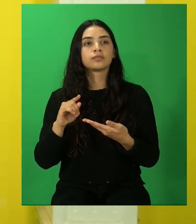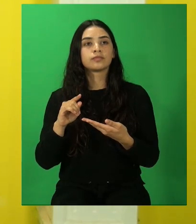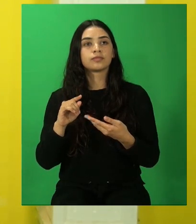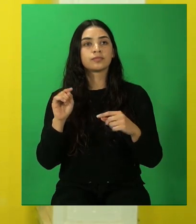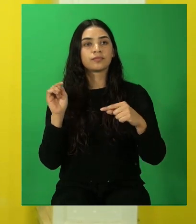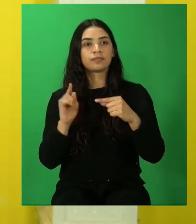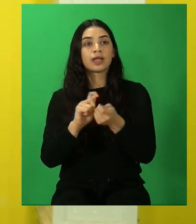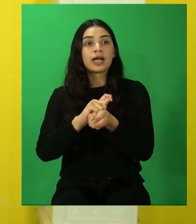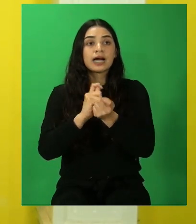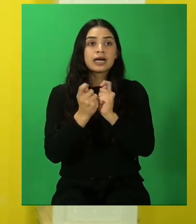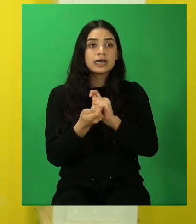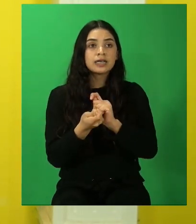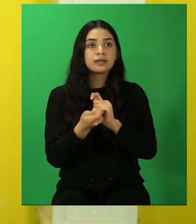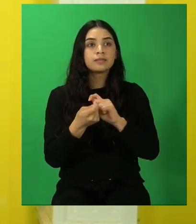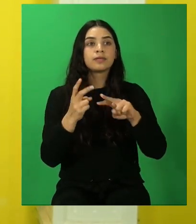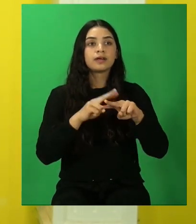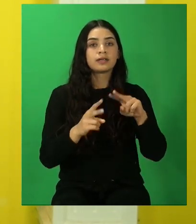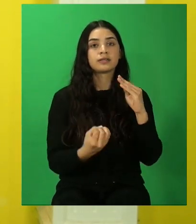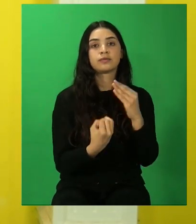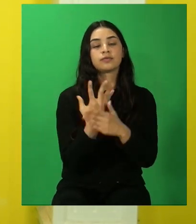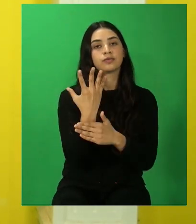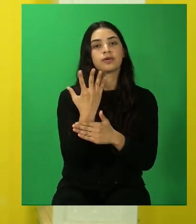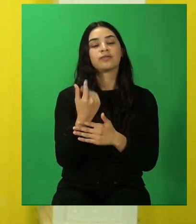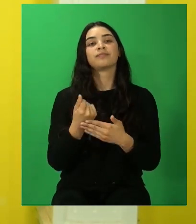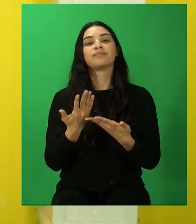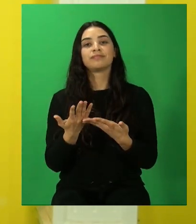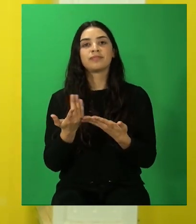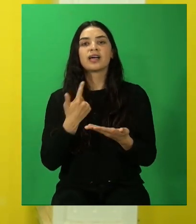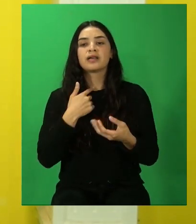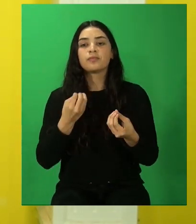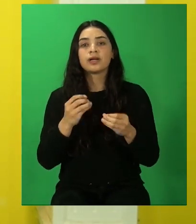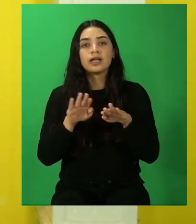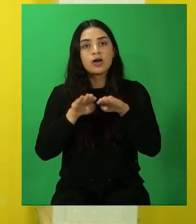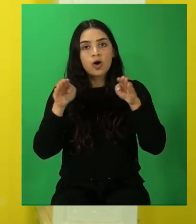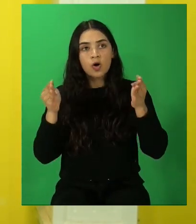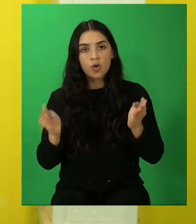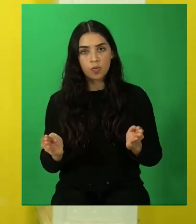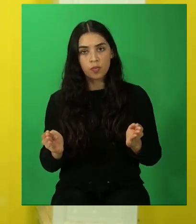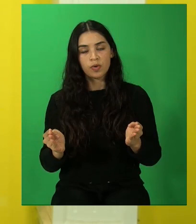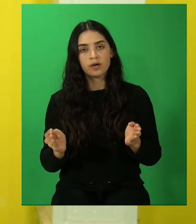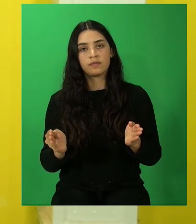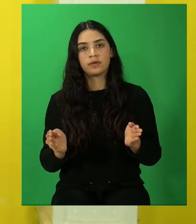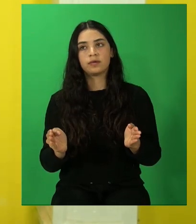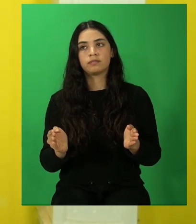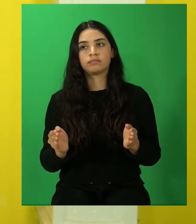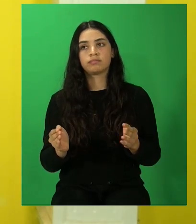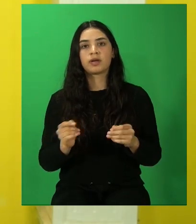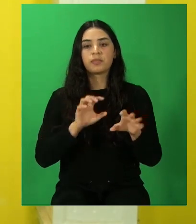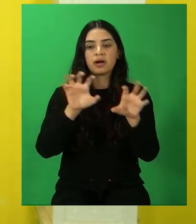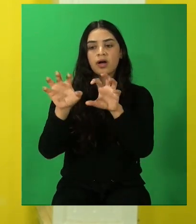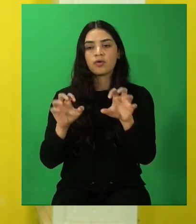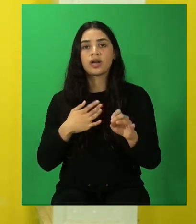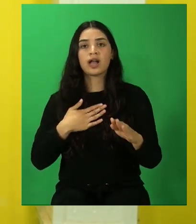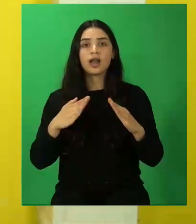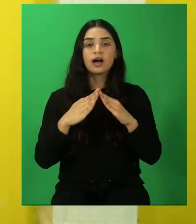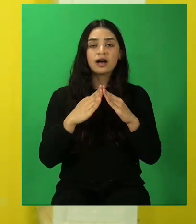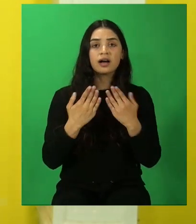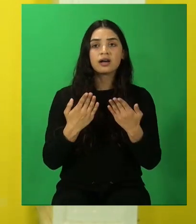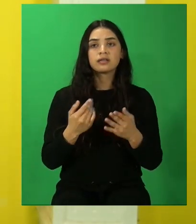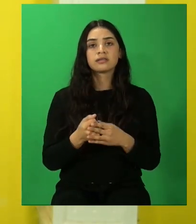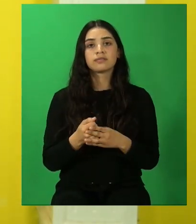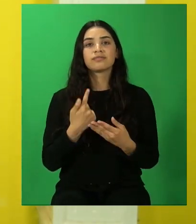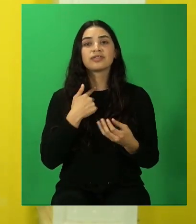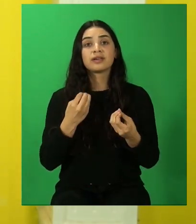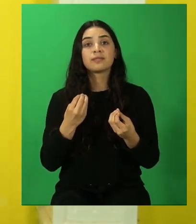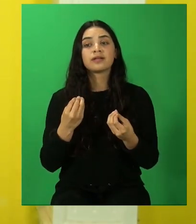madera voy a poder obtener un mueble, ¿ya? Va a ser un mueble que va a adornar para mi casa, por lo tanto va a ser un